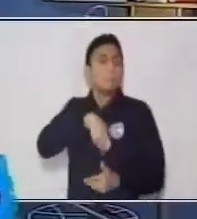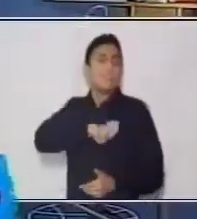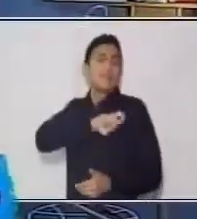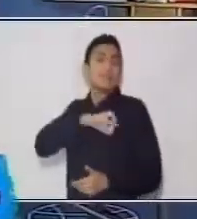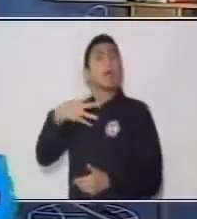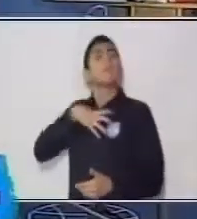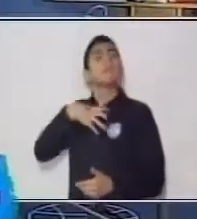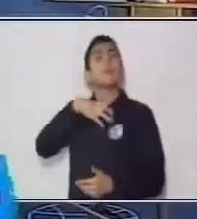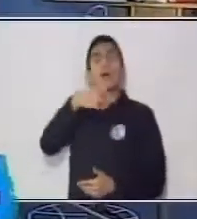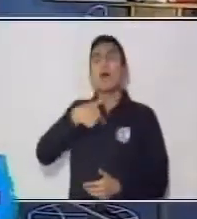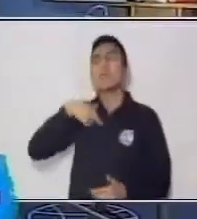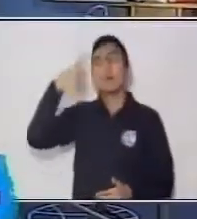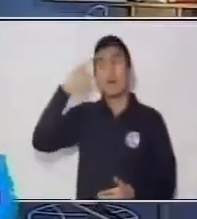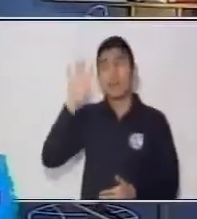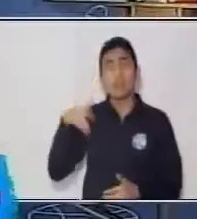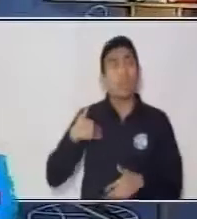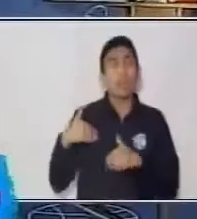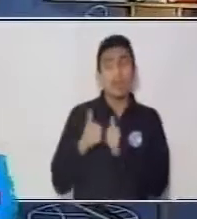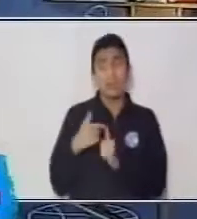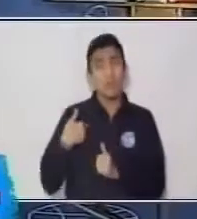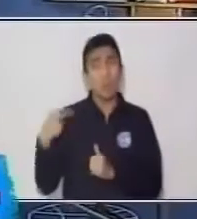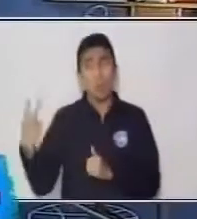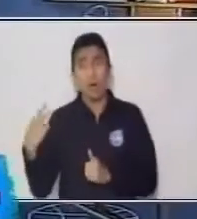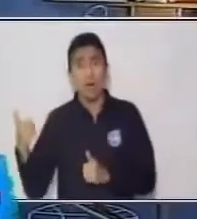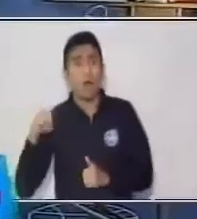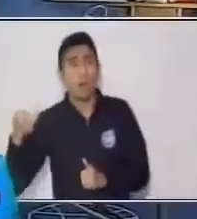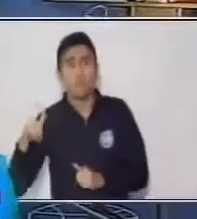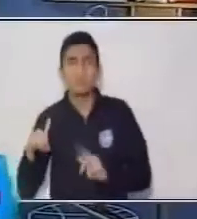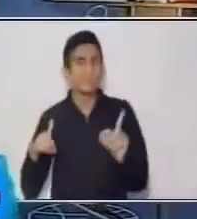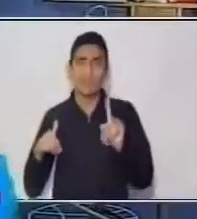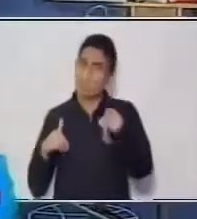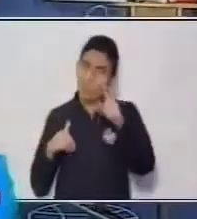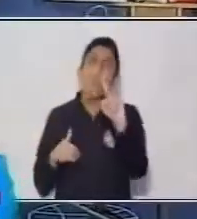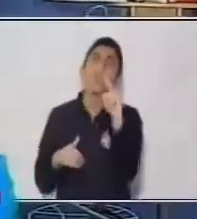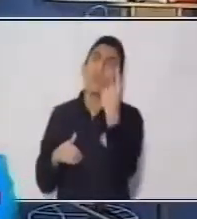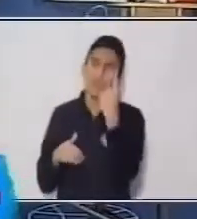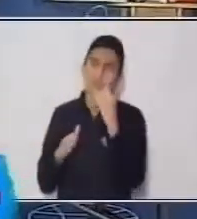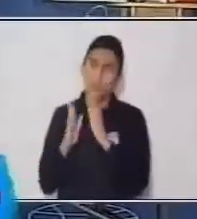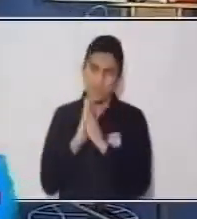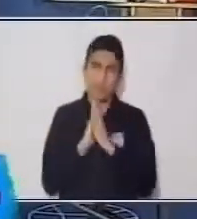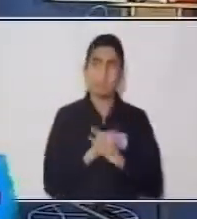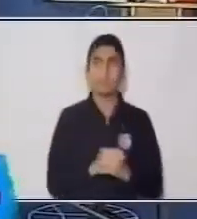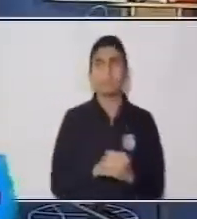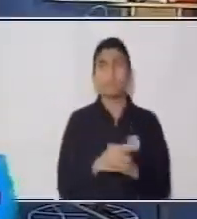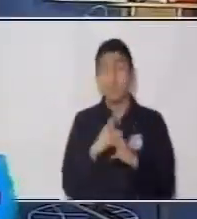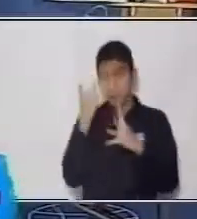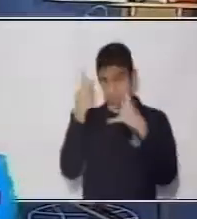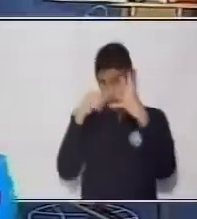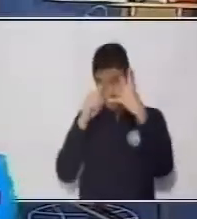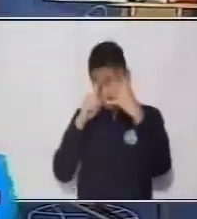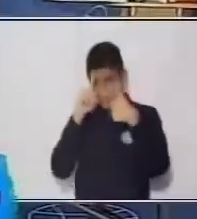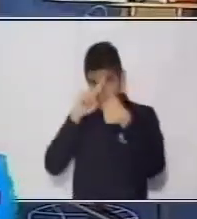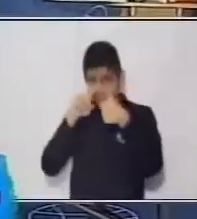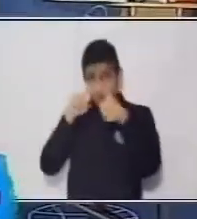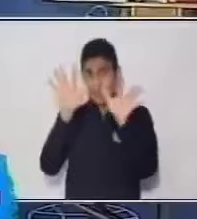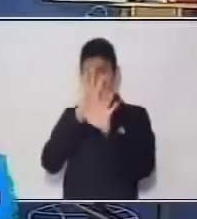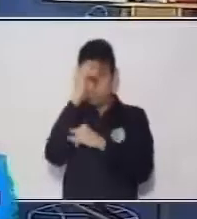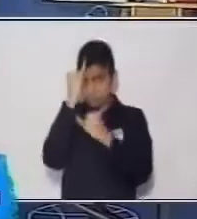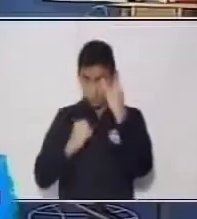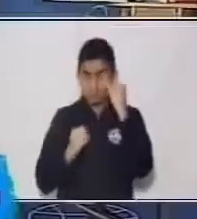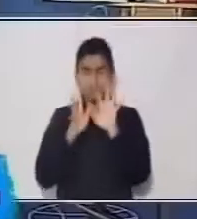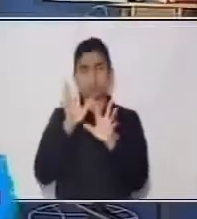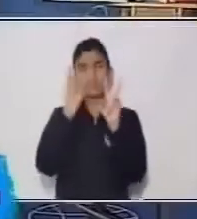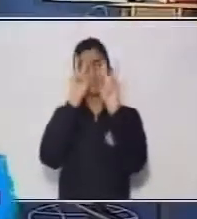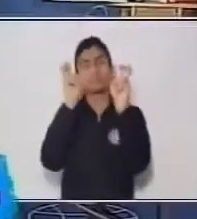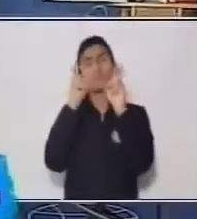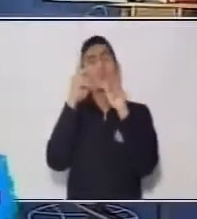bien, y no por complacer a otros, como hizo esta ranita. Otra obra bien interesante que marca